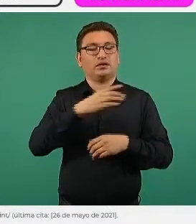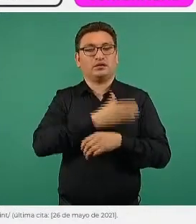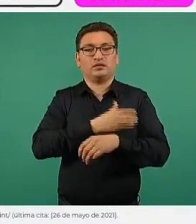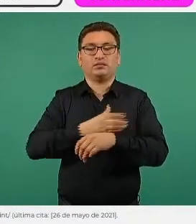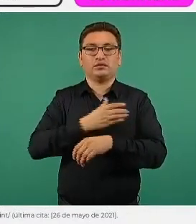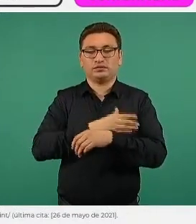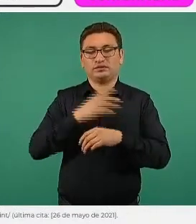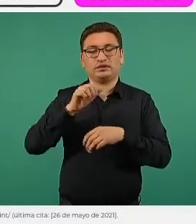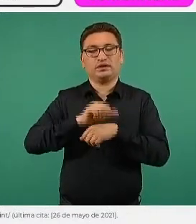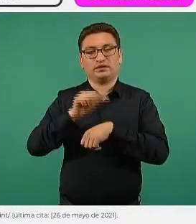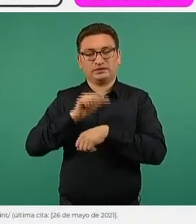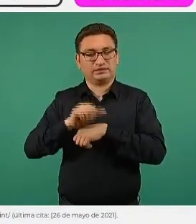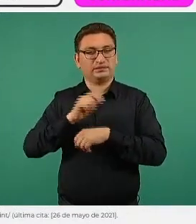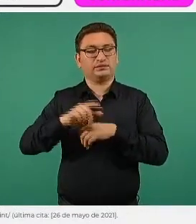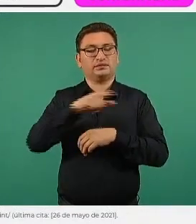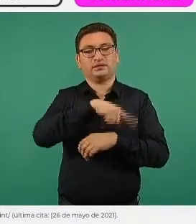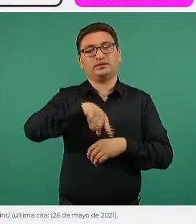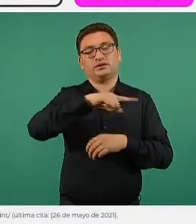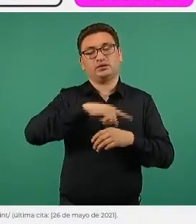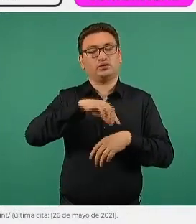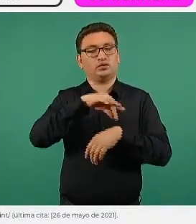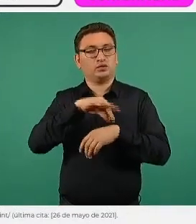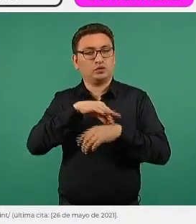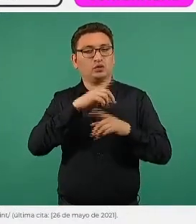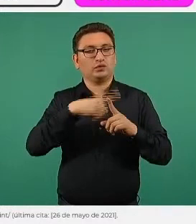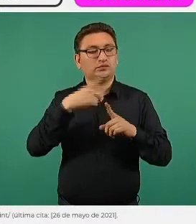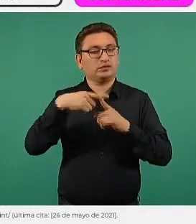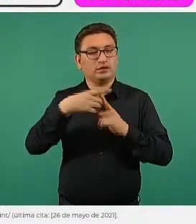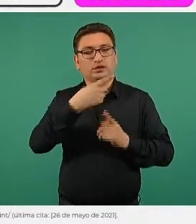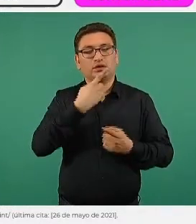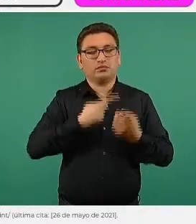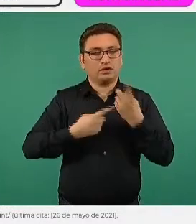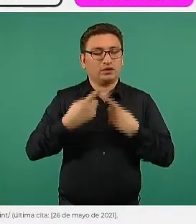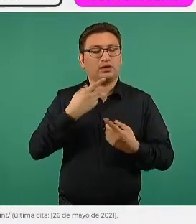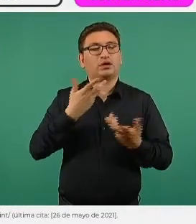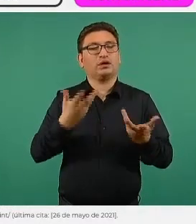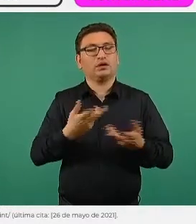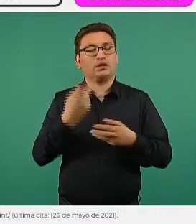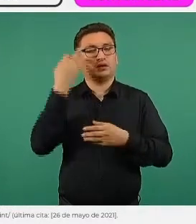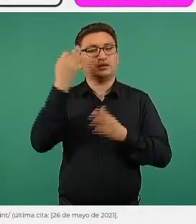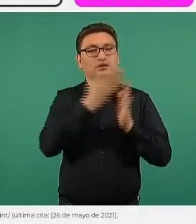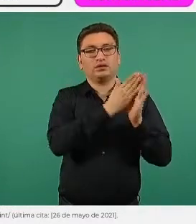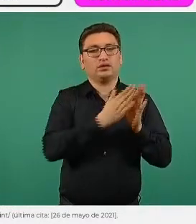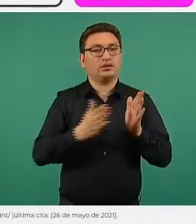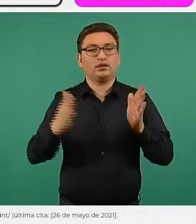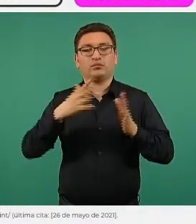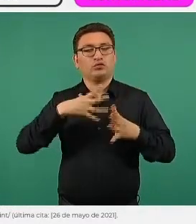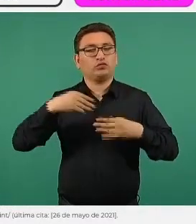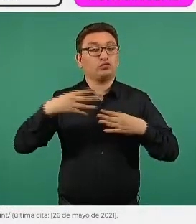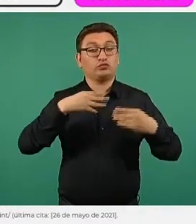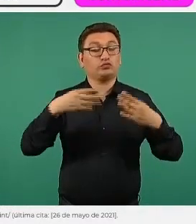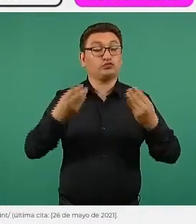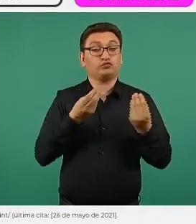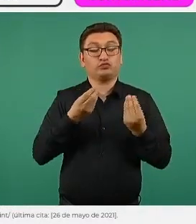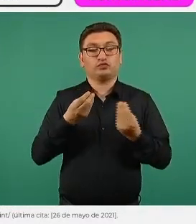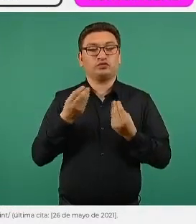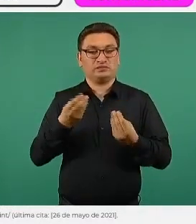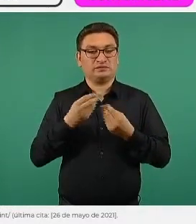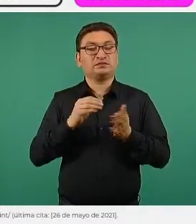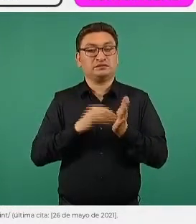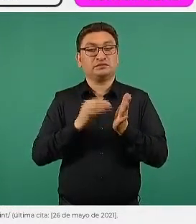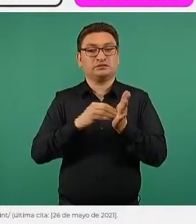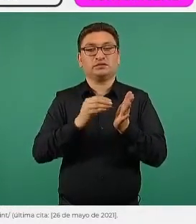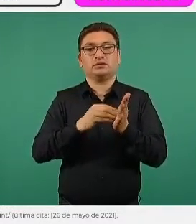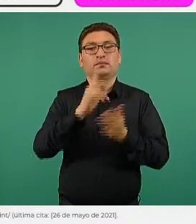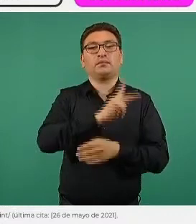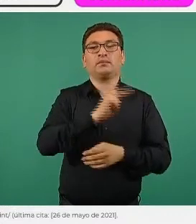de la Argentina del sector salud y nos comentaban inclusive que estaban en un periodo de transmisión activa muy similar al que